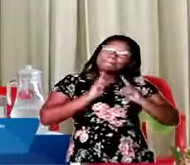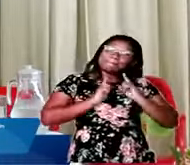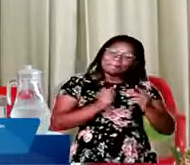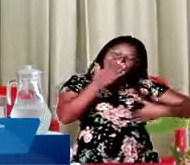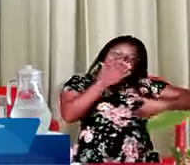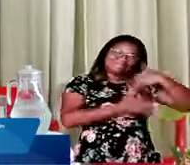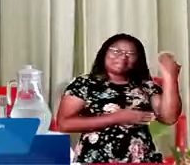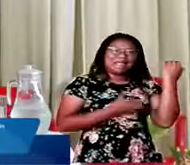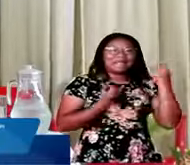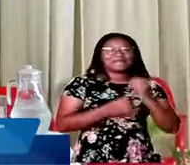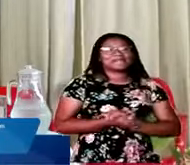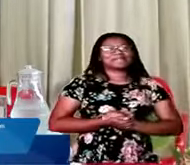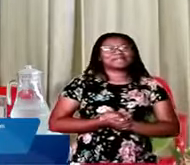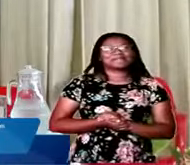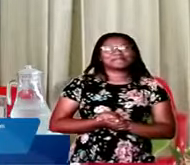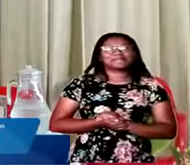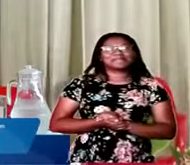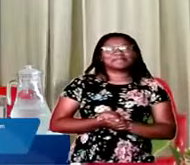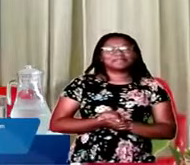Lucas